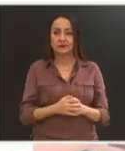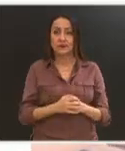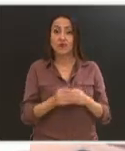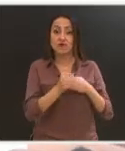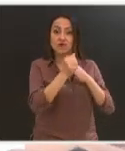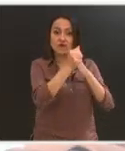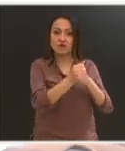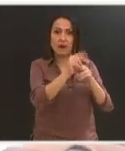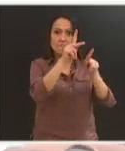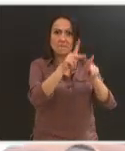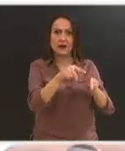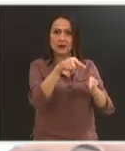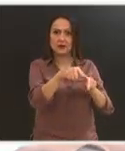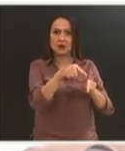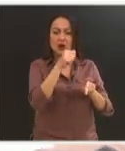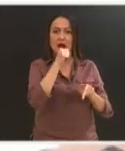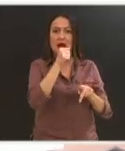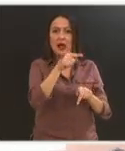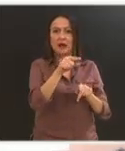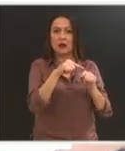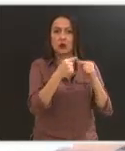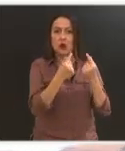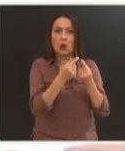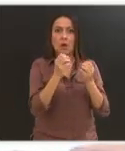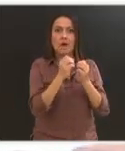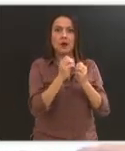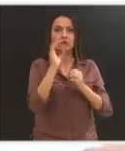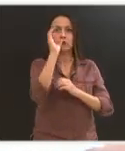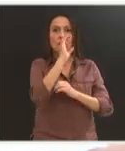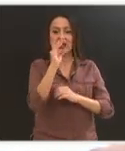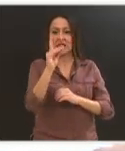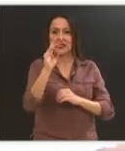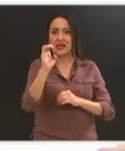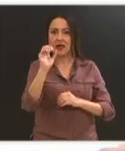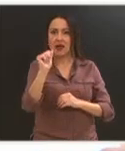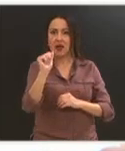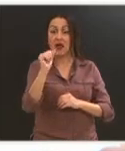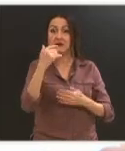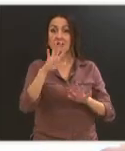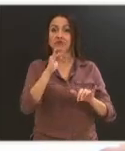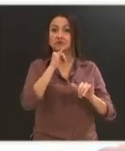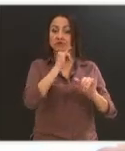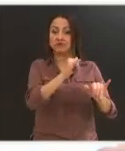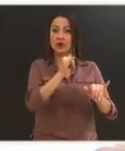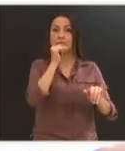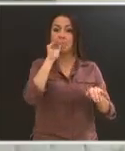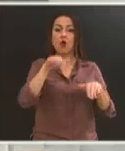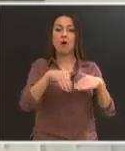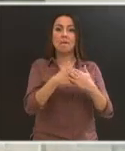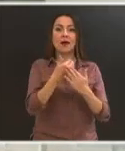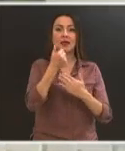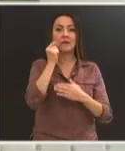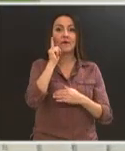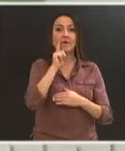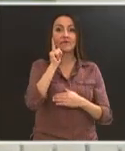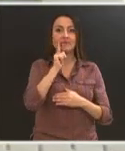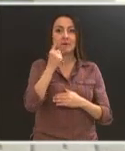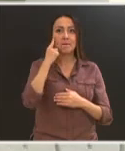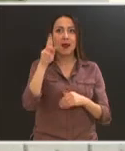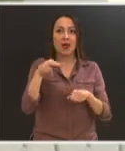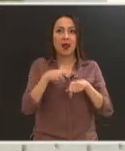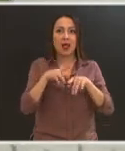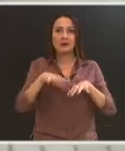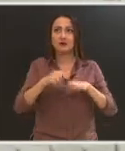Cabecilla detenido en Operación Shark estaba en la lista de los más buscados de la DEA. Había sido denunciado por matrimonio fraudulento para obtener